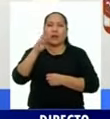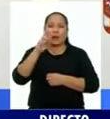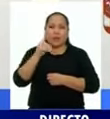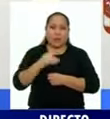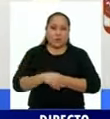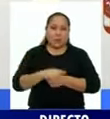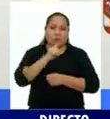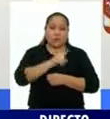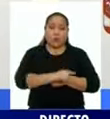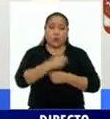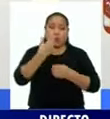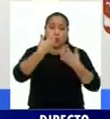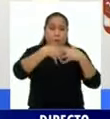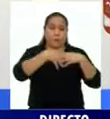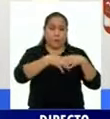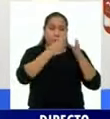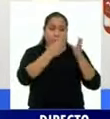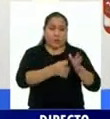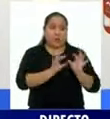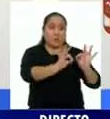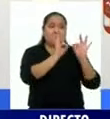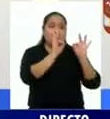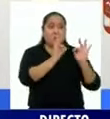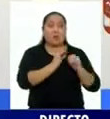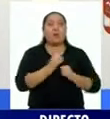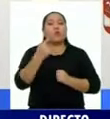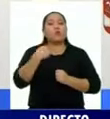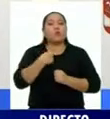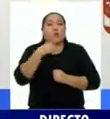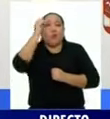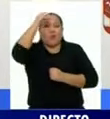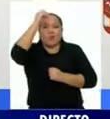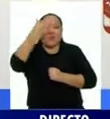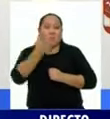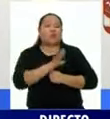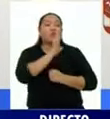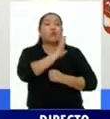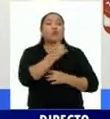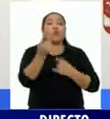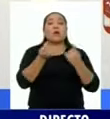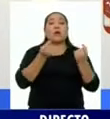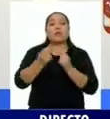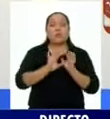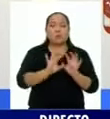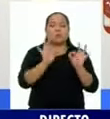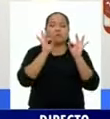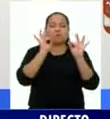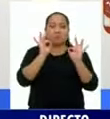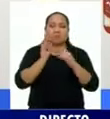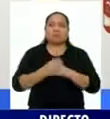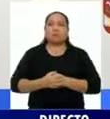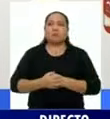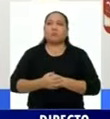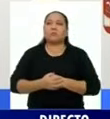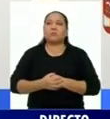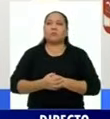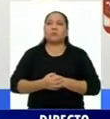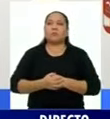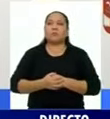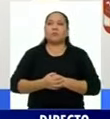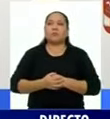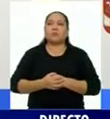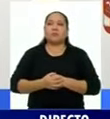opinar sobre eso. Todo lo que puedo decir es que lo ha hecho una gestión extraordinaria, ¿no?